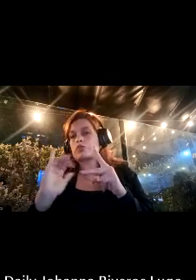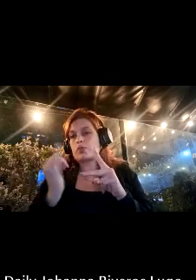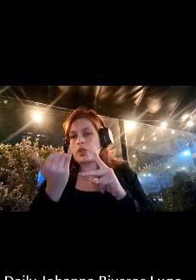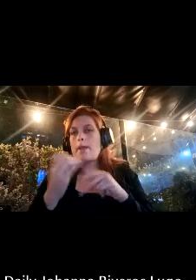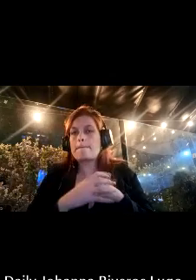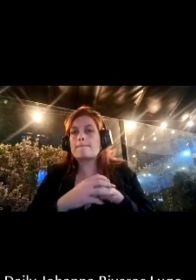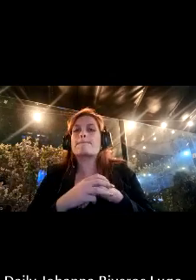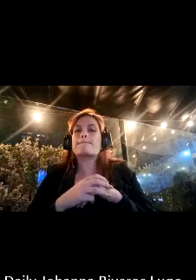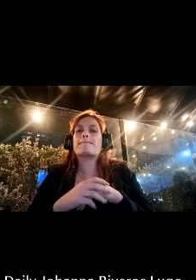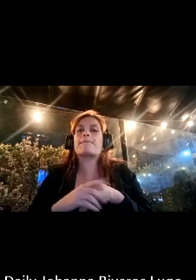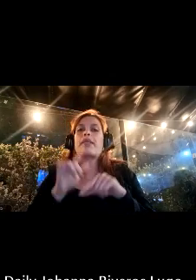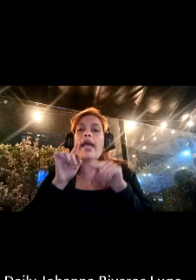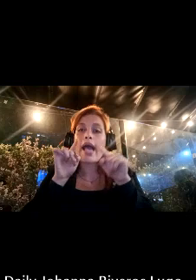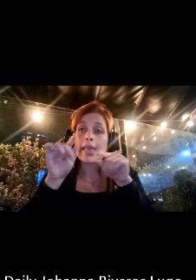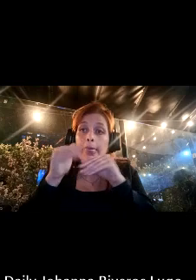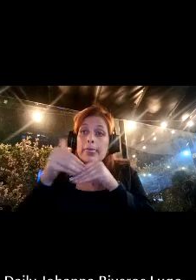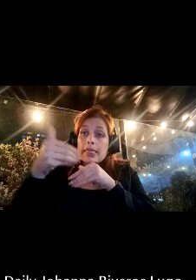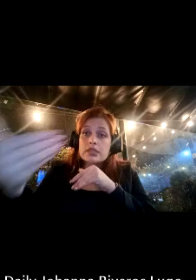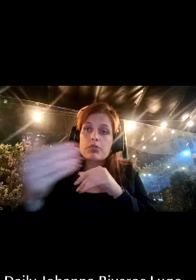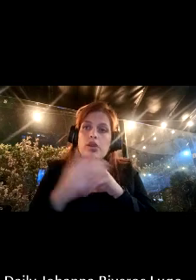Luego,